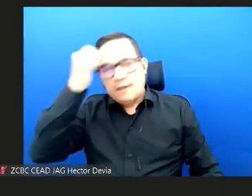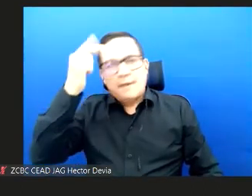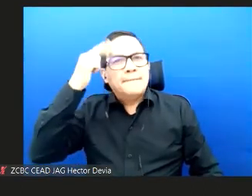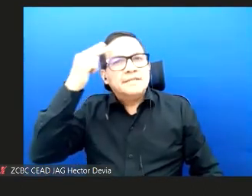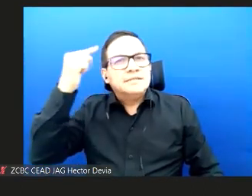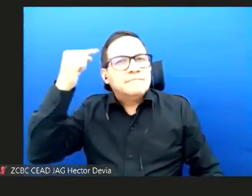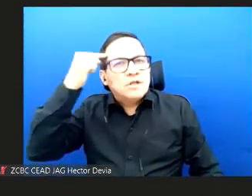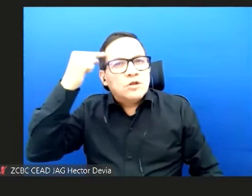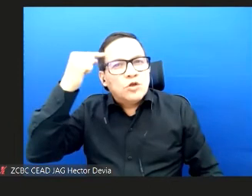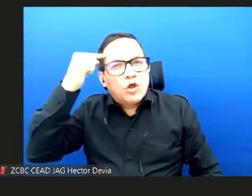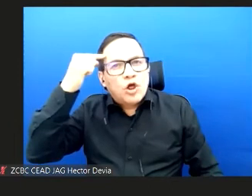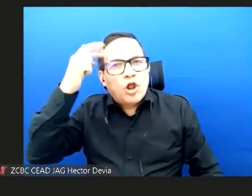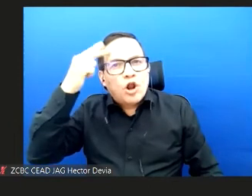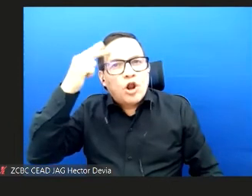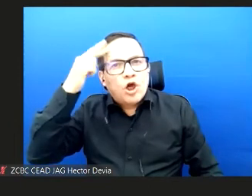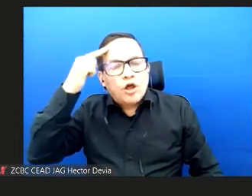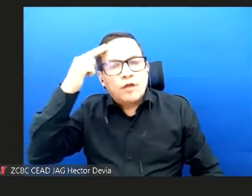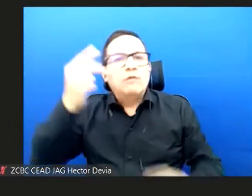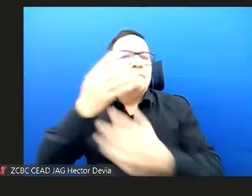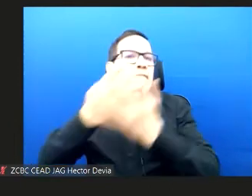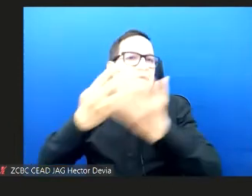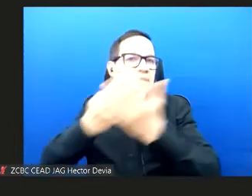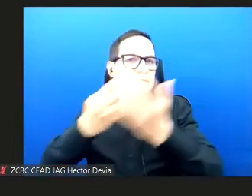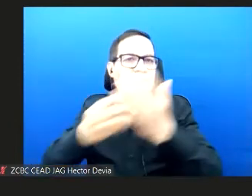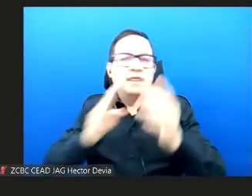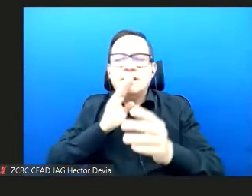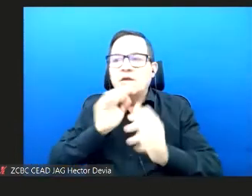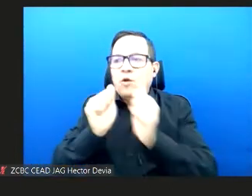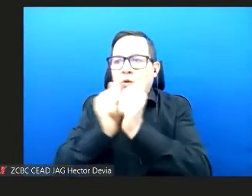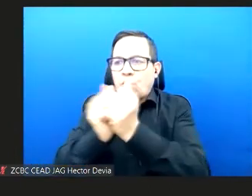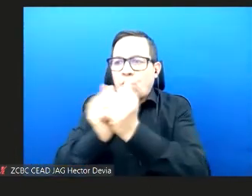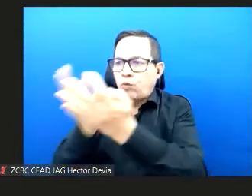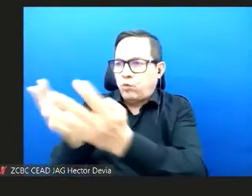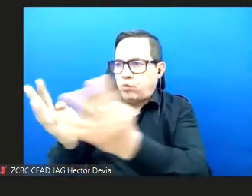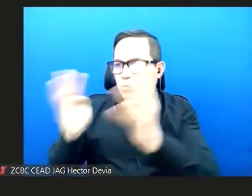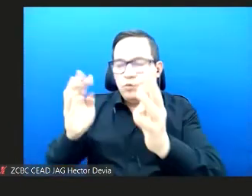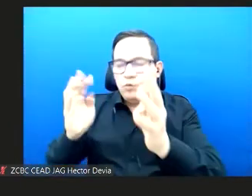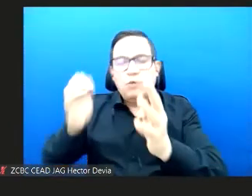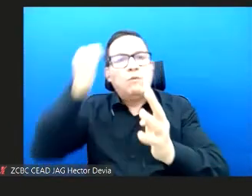Rojas, Karen Cabrera, Marcela Zambrano, Yuri Mora,